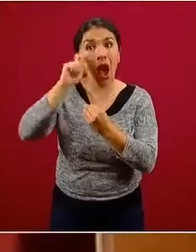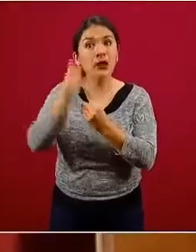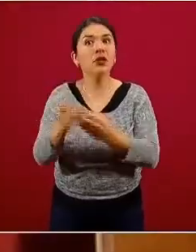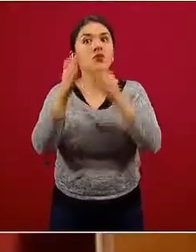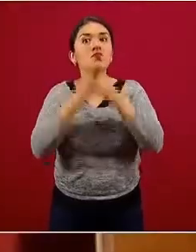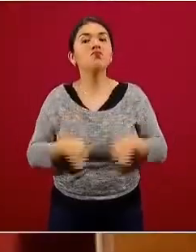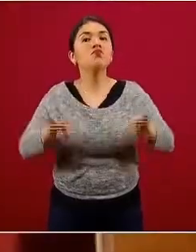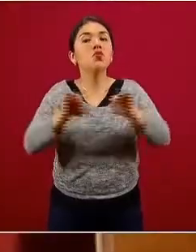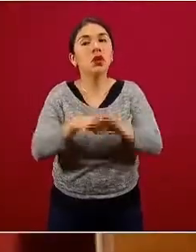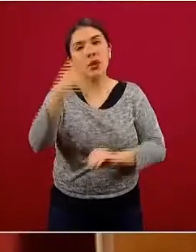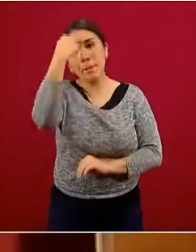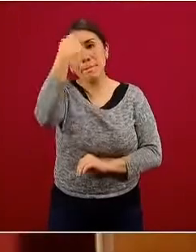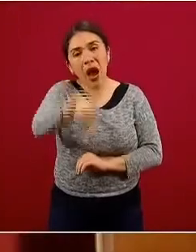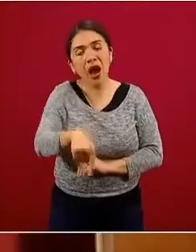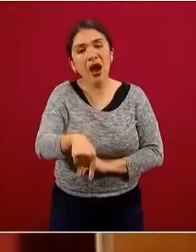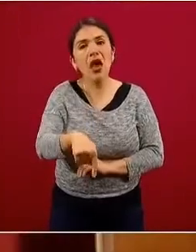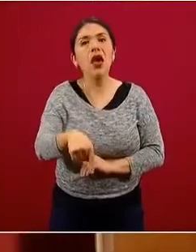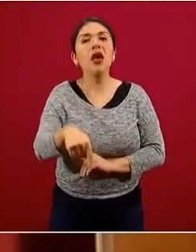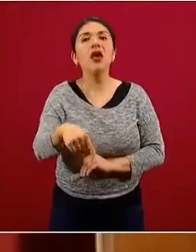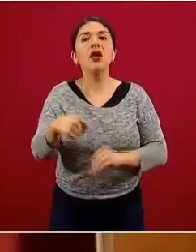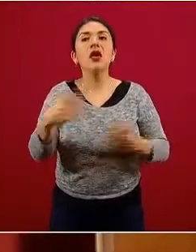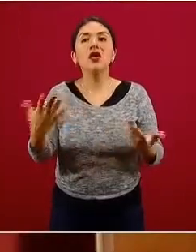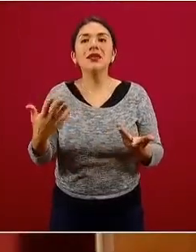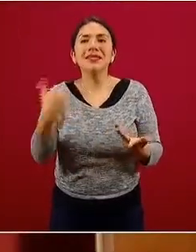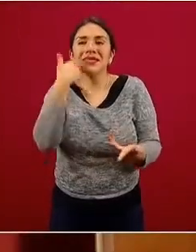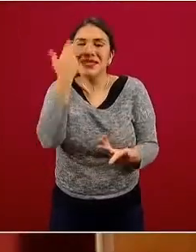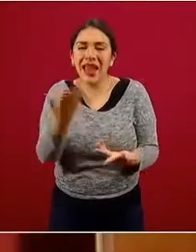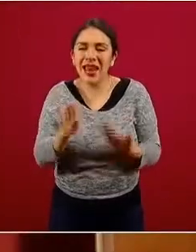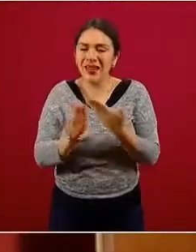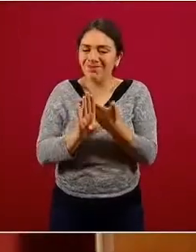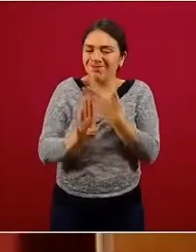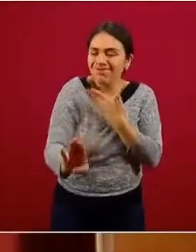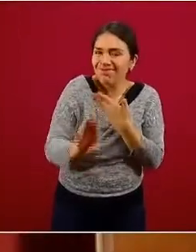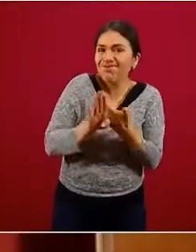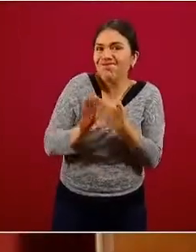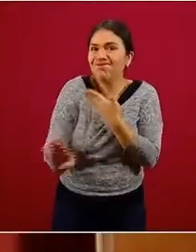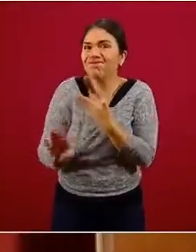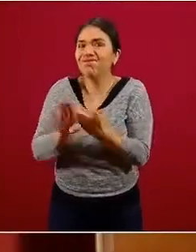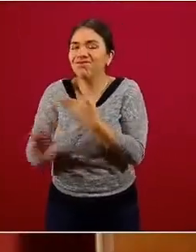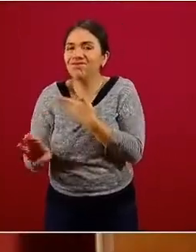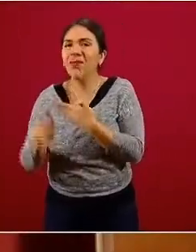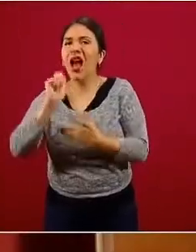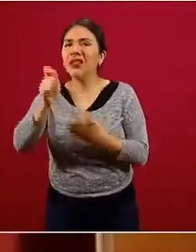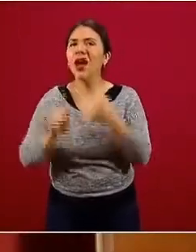tiene para tratar